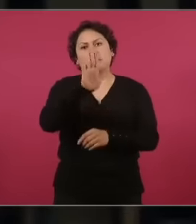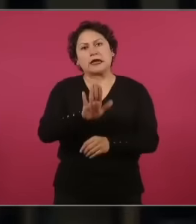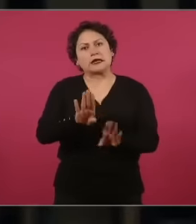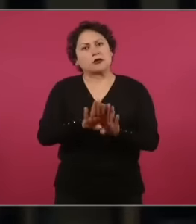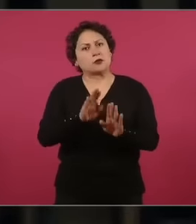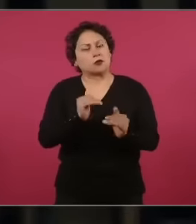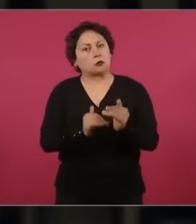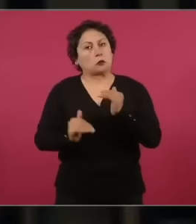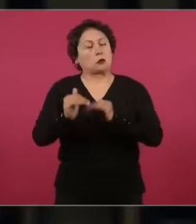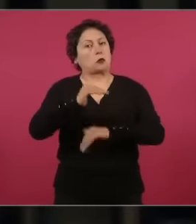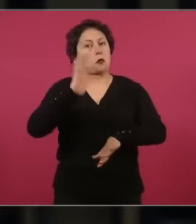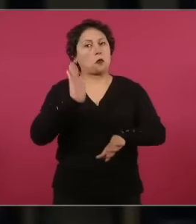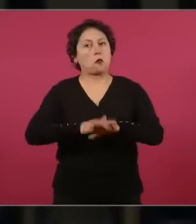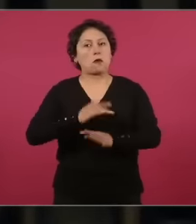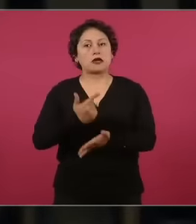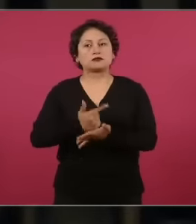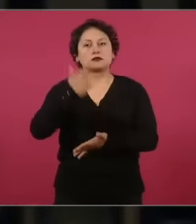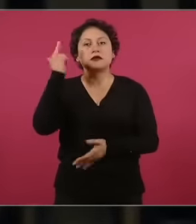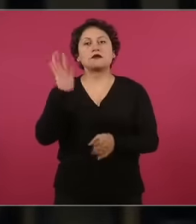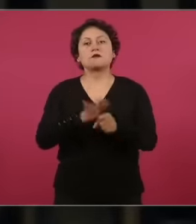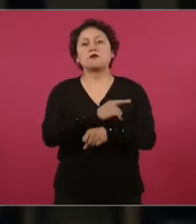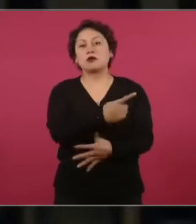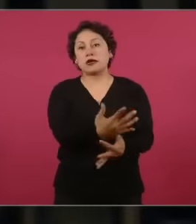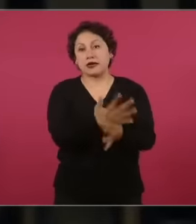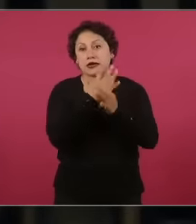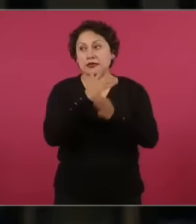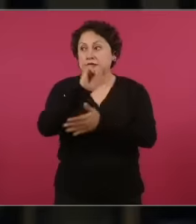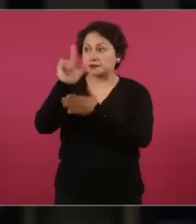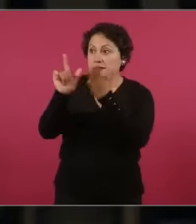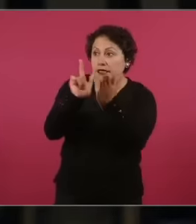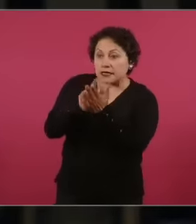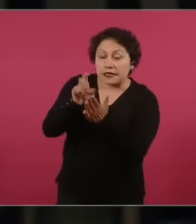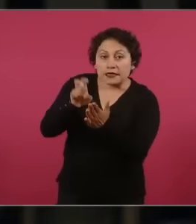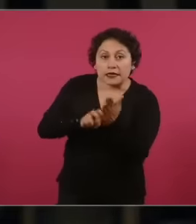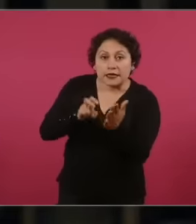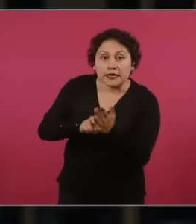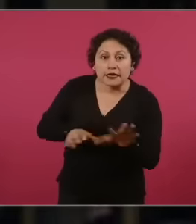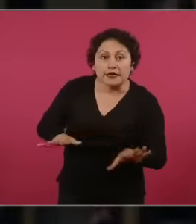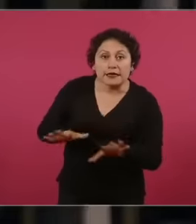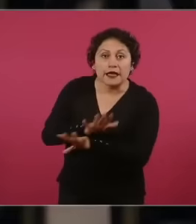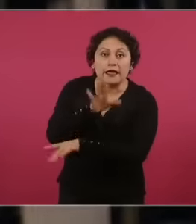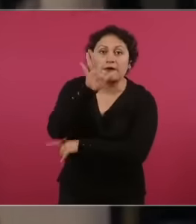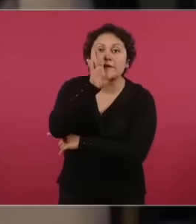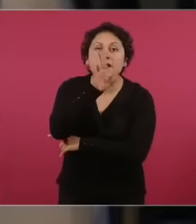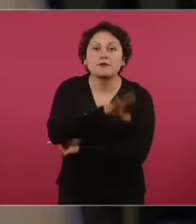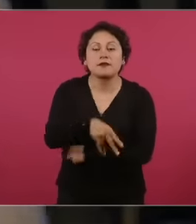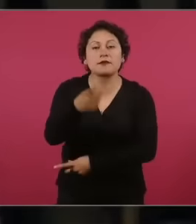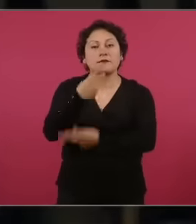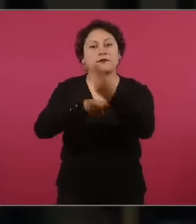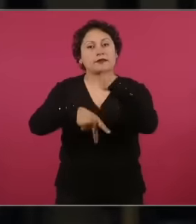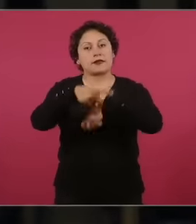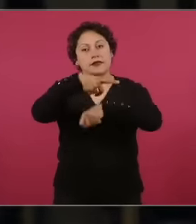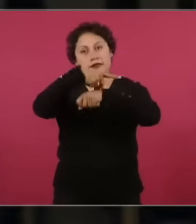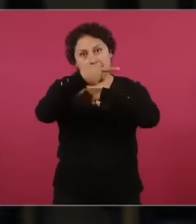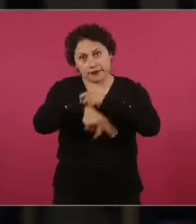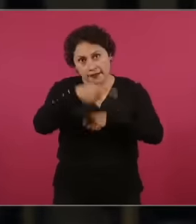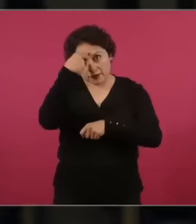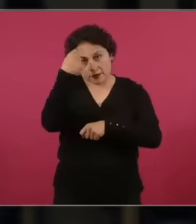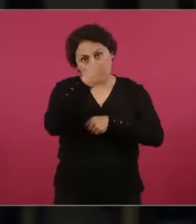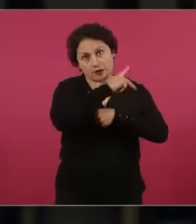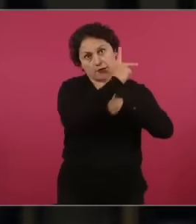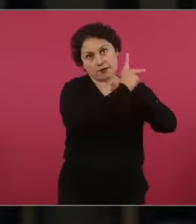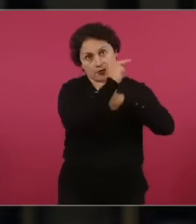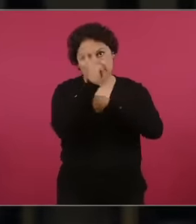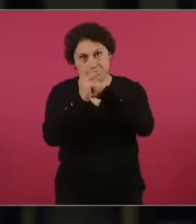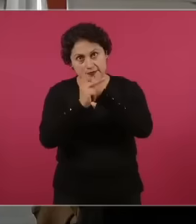porque asegura que si no se hace bien la reforma al Poder Judicial, podría ocasionar muchísimo daño en la relación de ambos países, que incluso